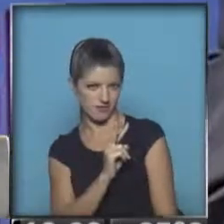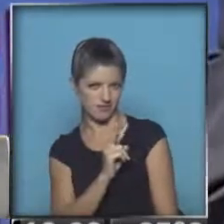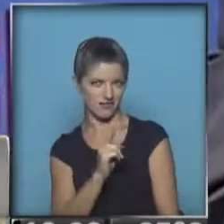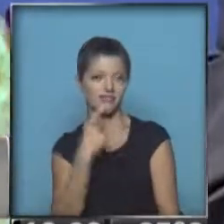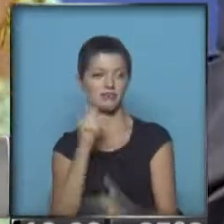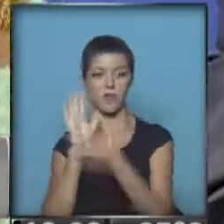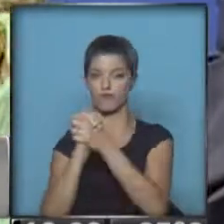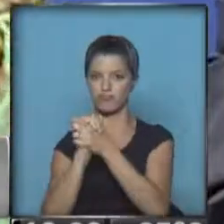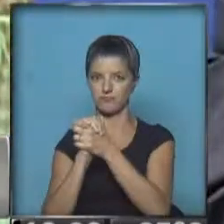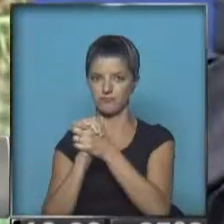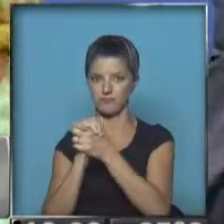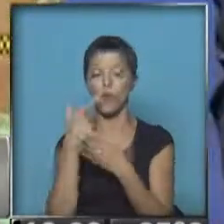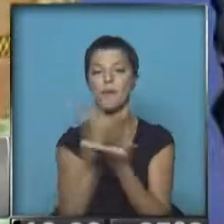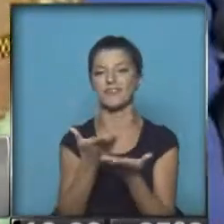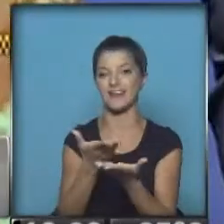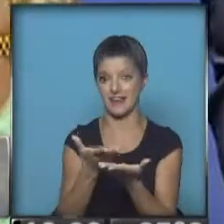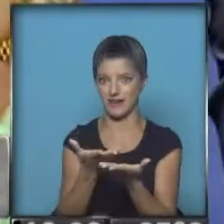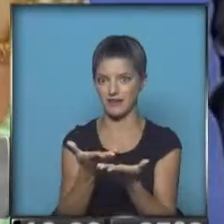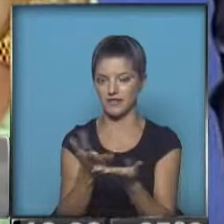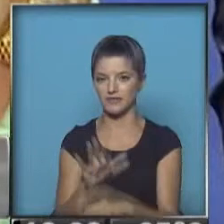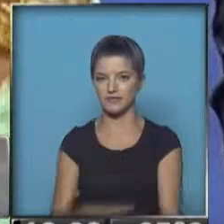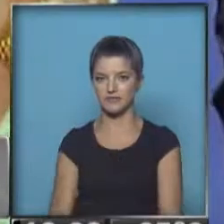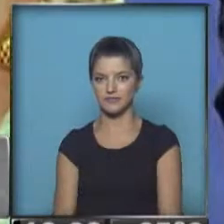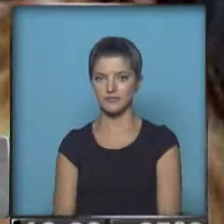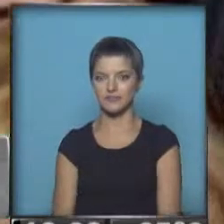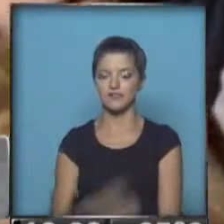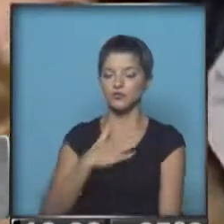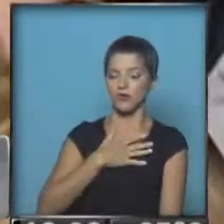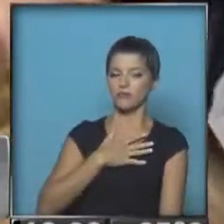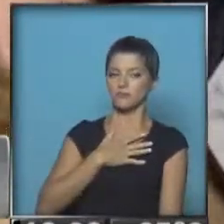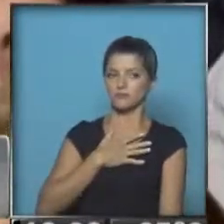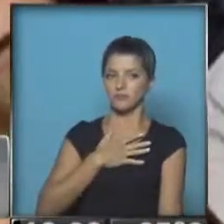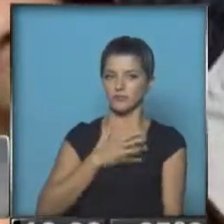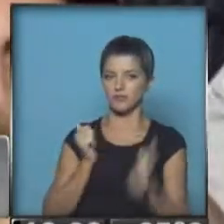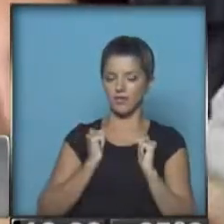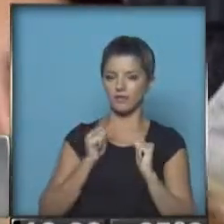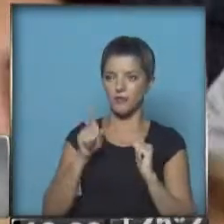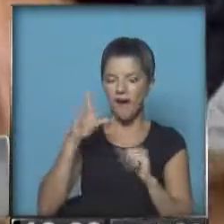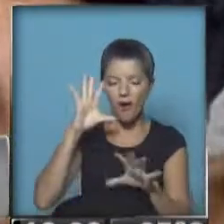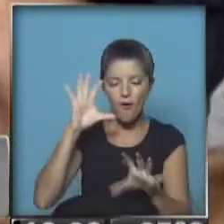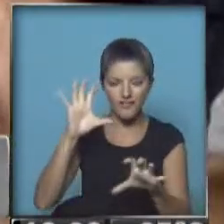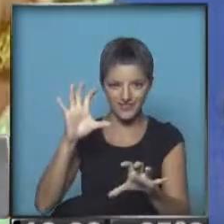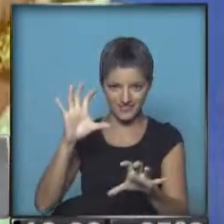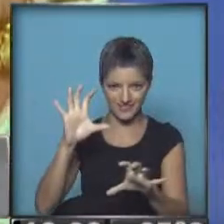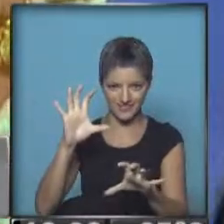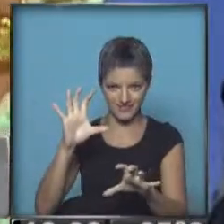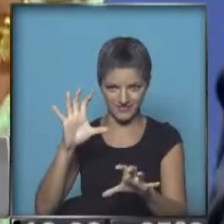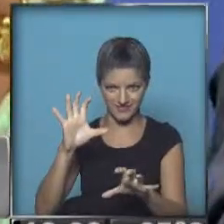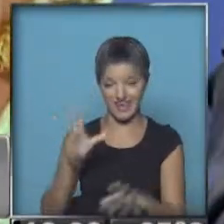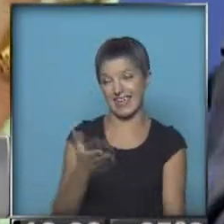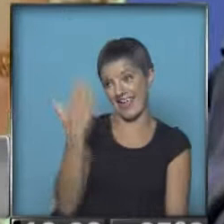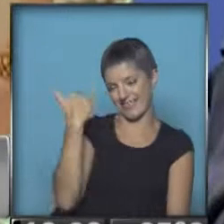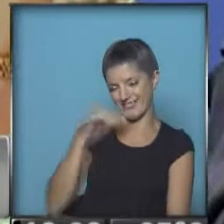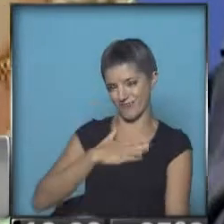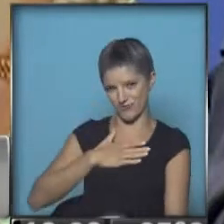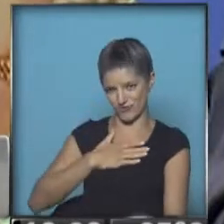hacen así con la mano. Bueno, y yo recordé ese momento, que en ese momento no